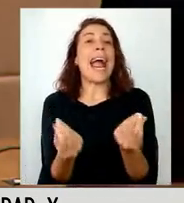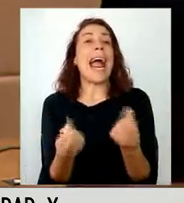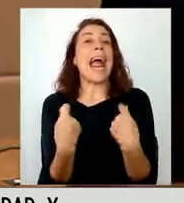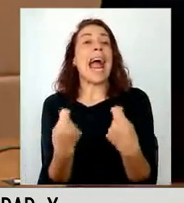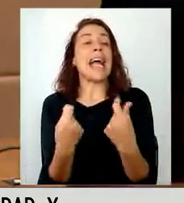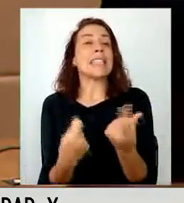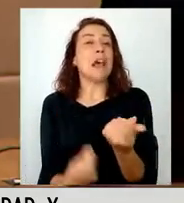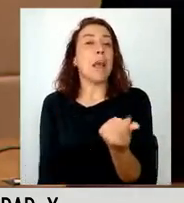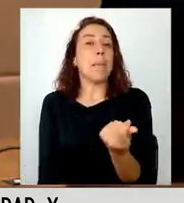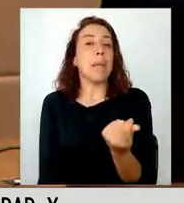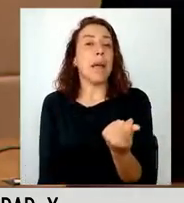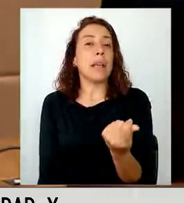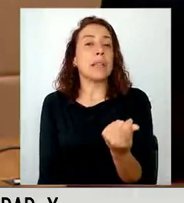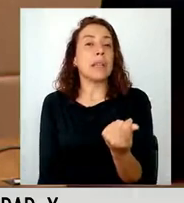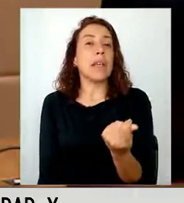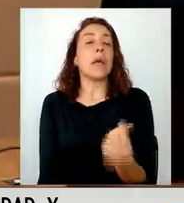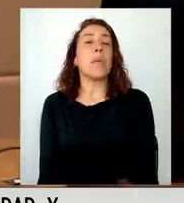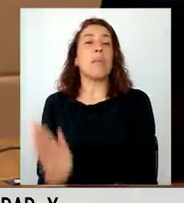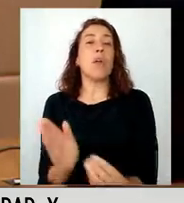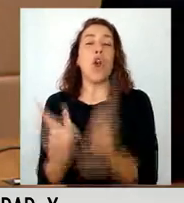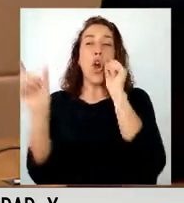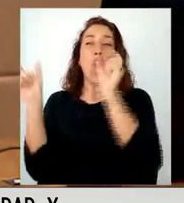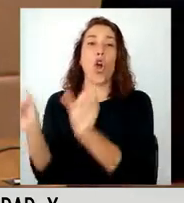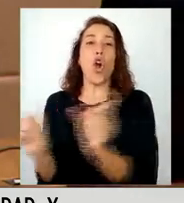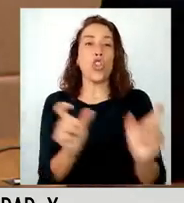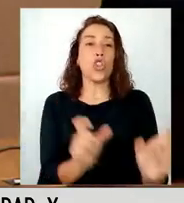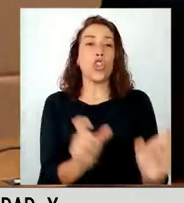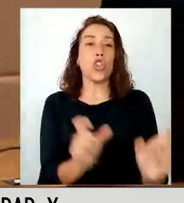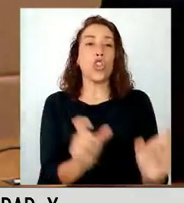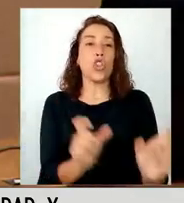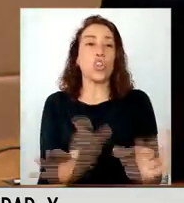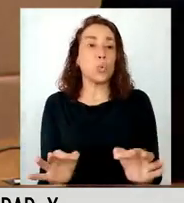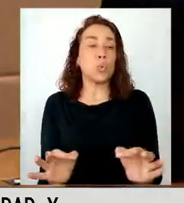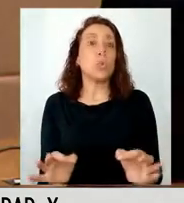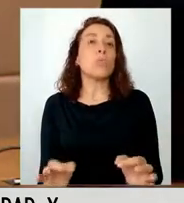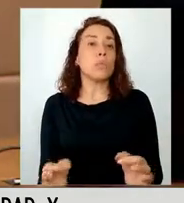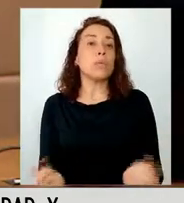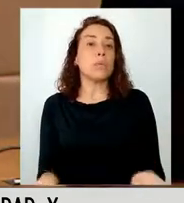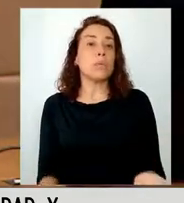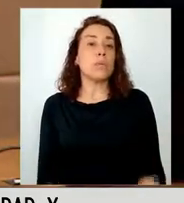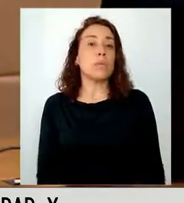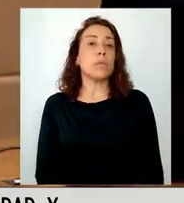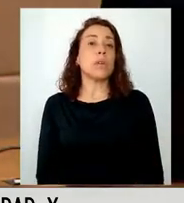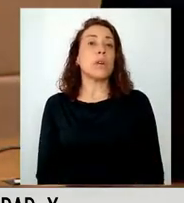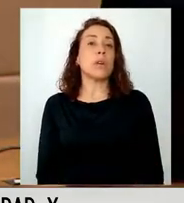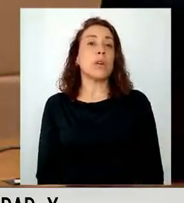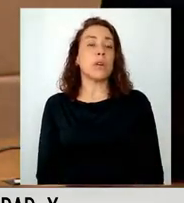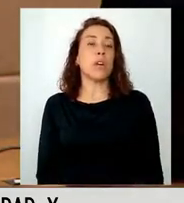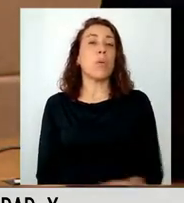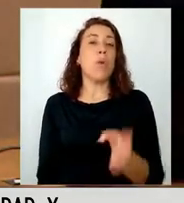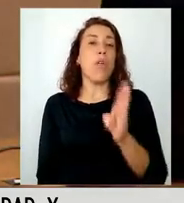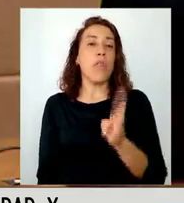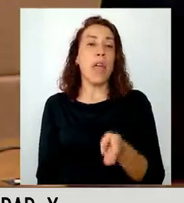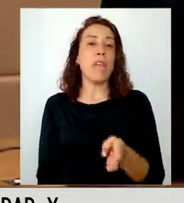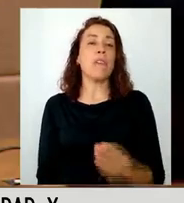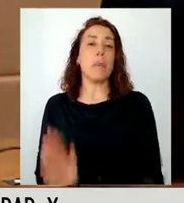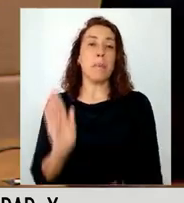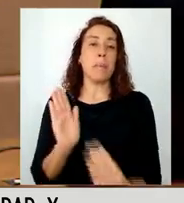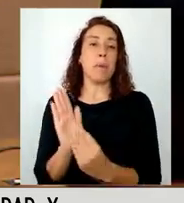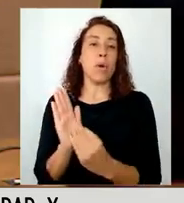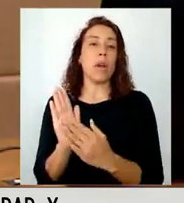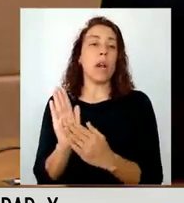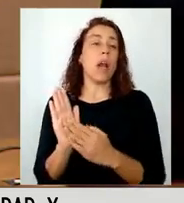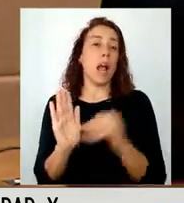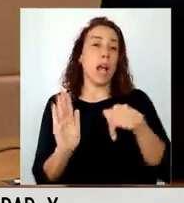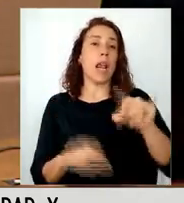establecer una fiscalización como corresponde a la altura de lo que se debe establecer en el en nuestro estado y a la